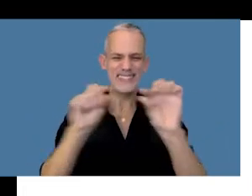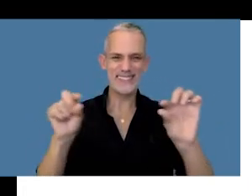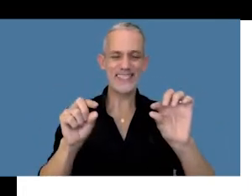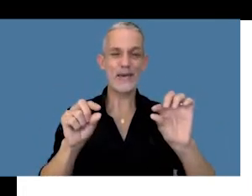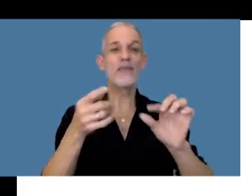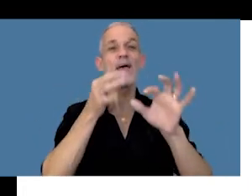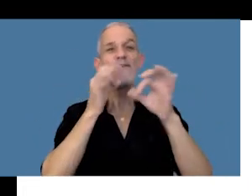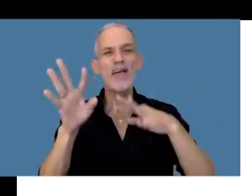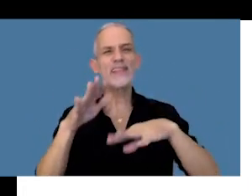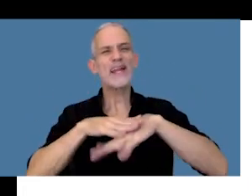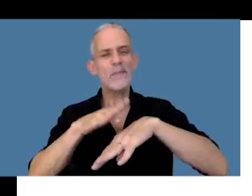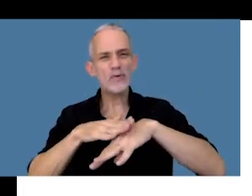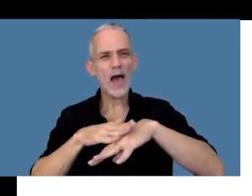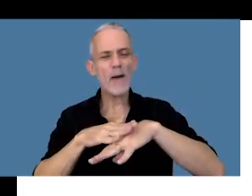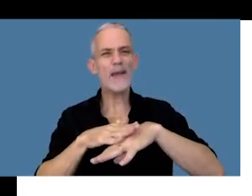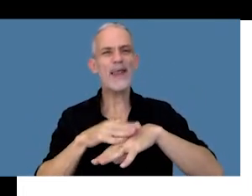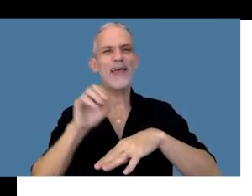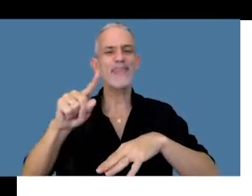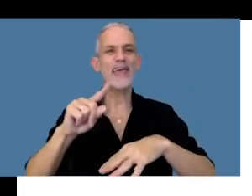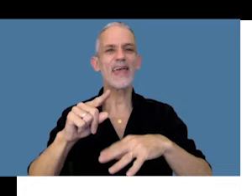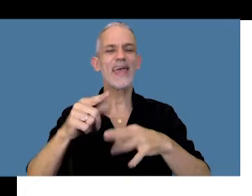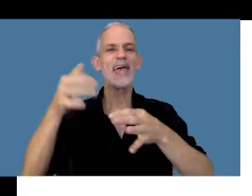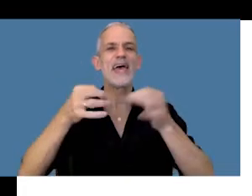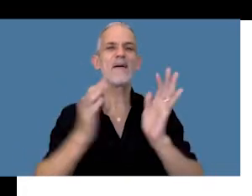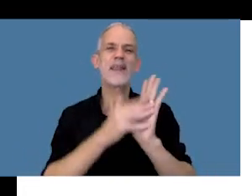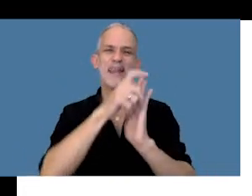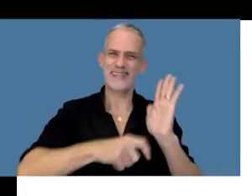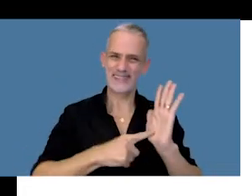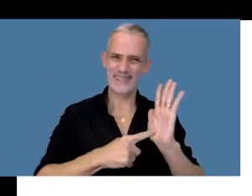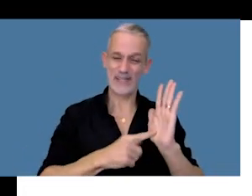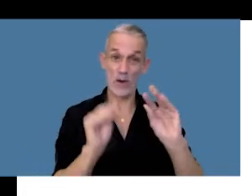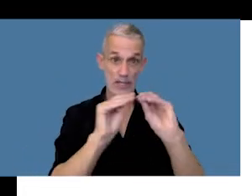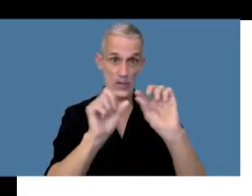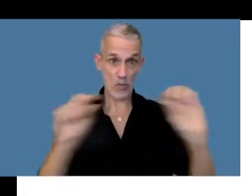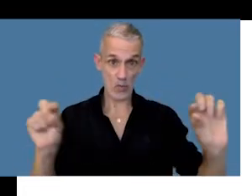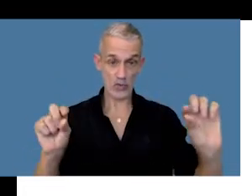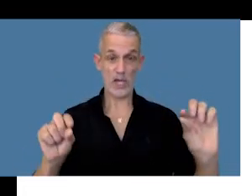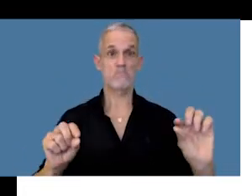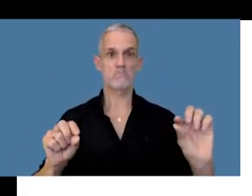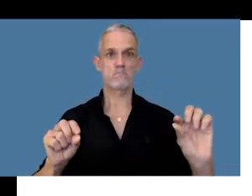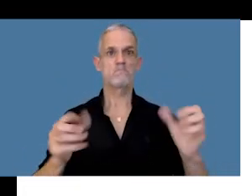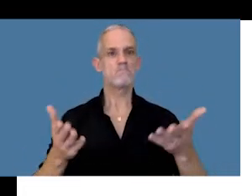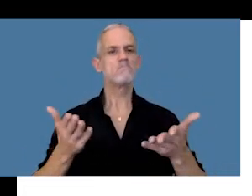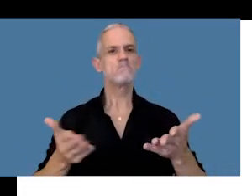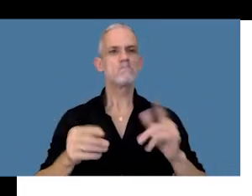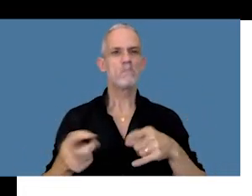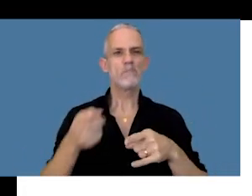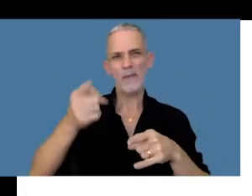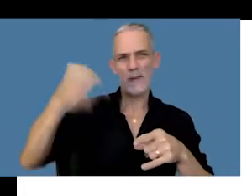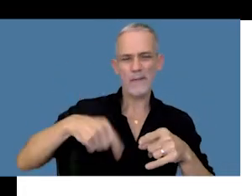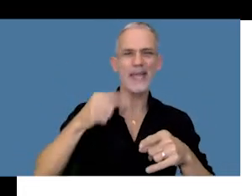venta responsable de régimen simplificado. ¿Qué va a pasar en este caso? También además va a venir el